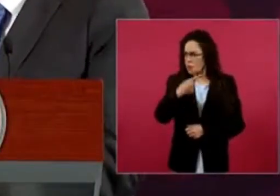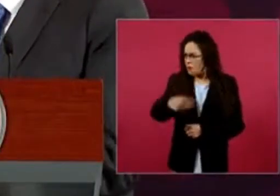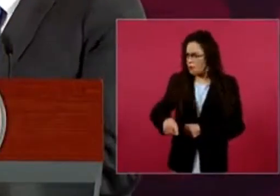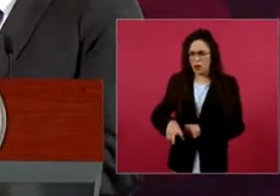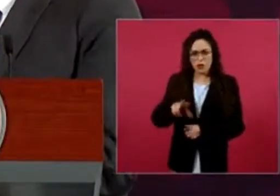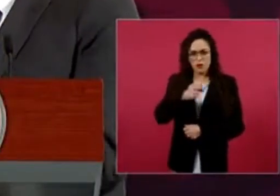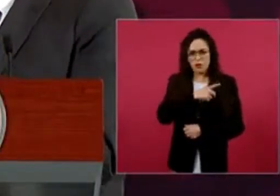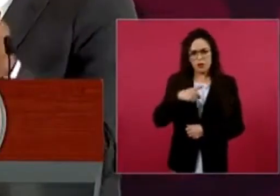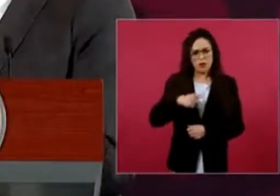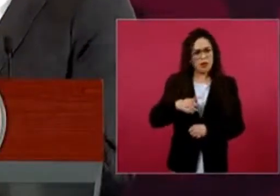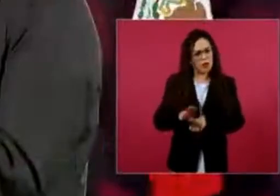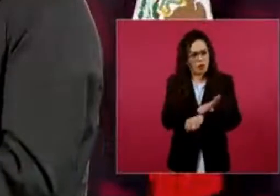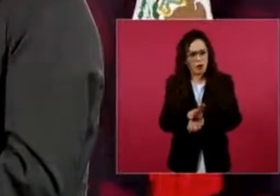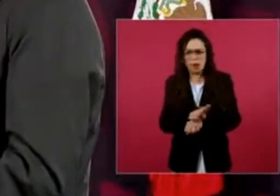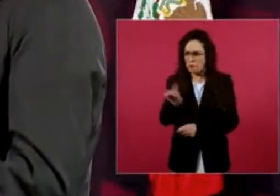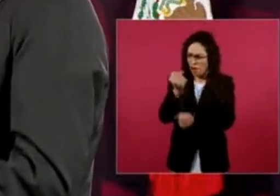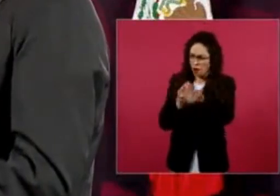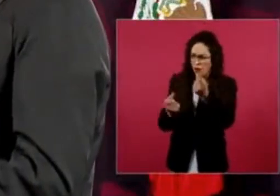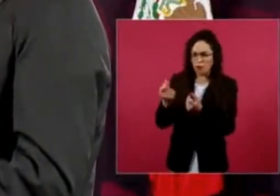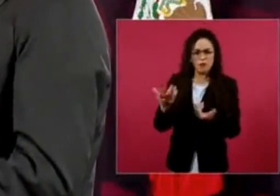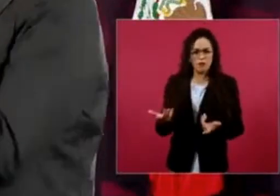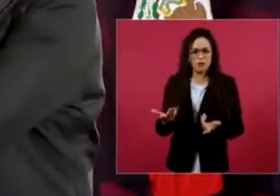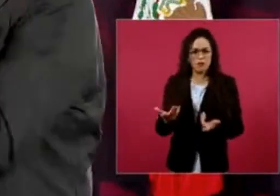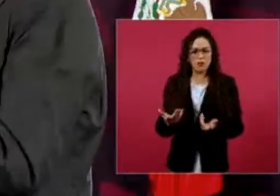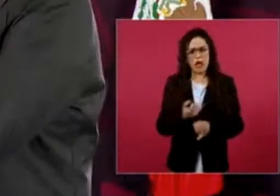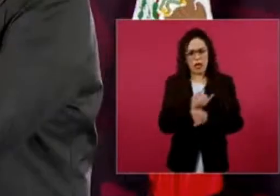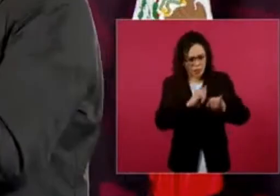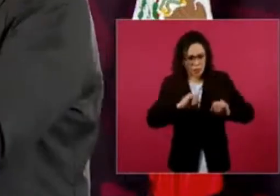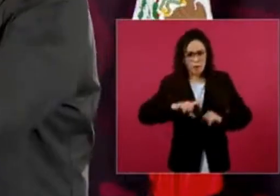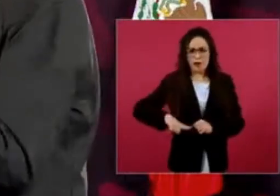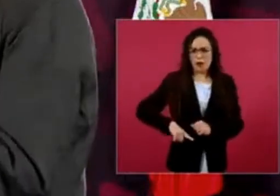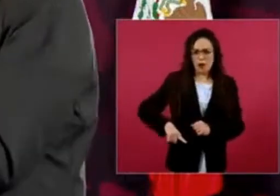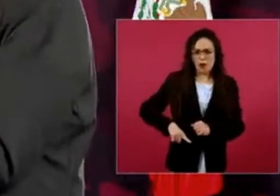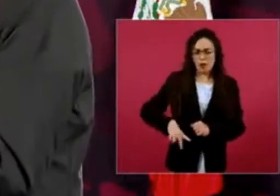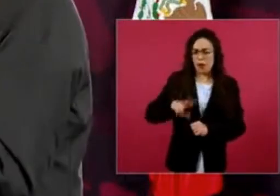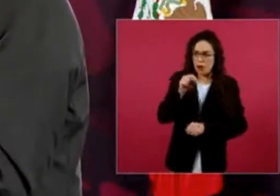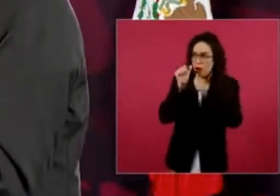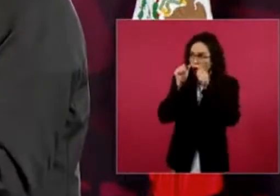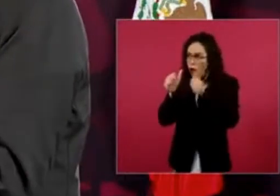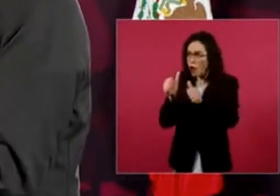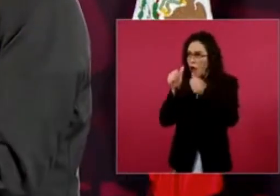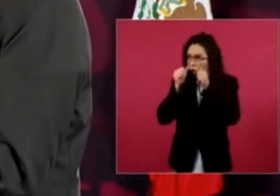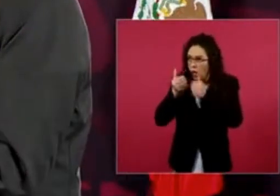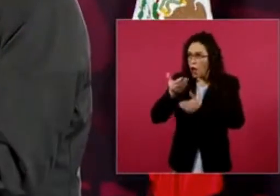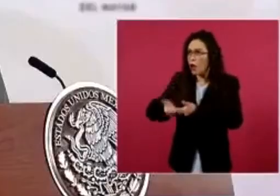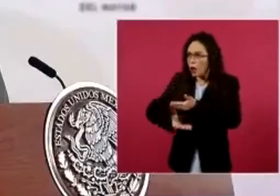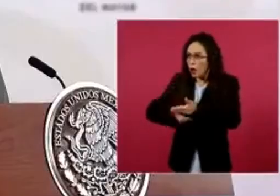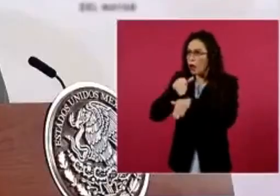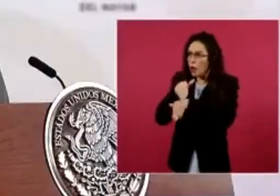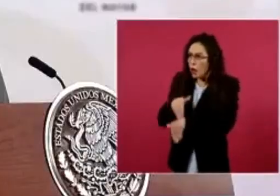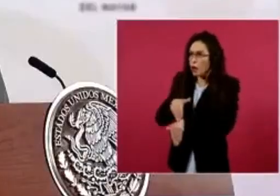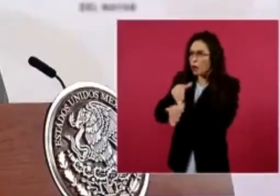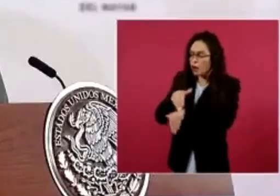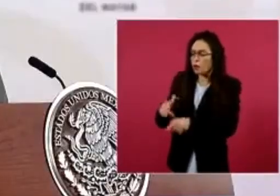sea independiente y que no esté al servicio de potentados.